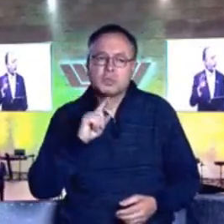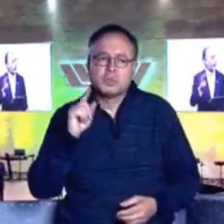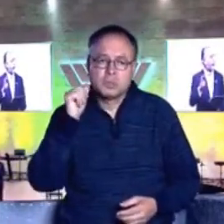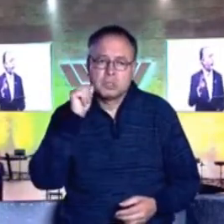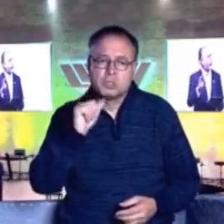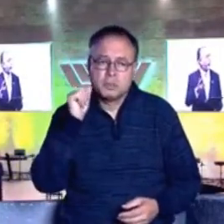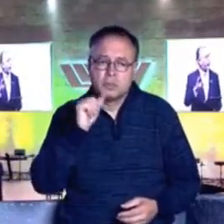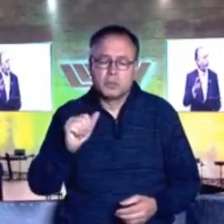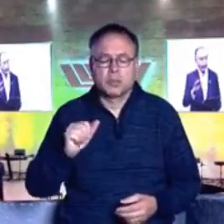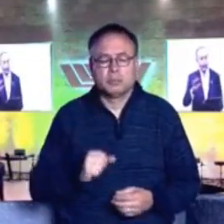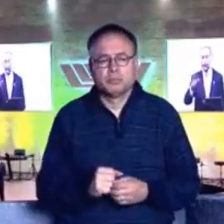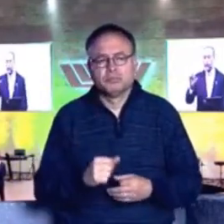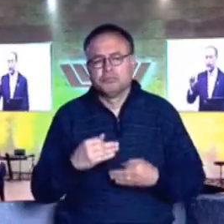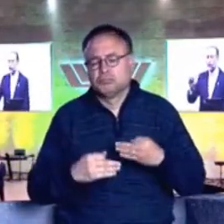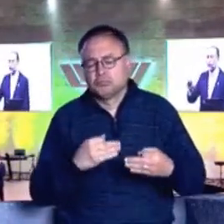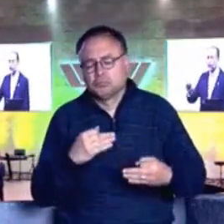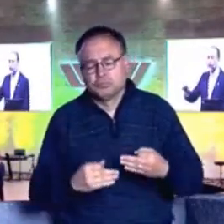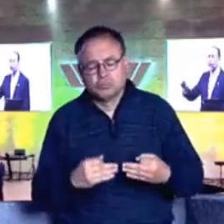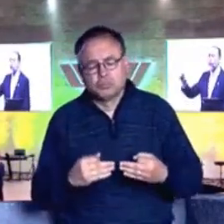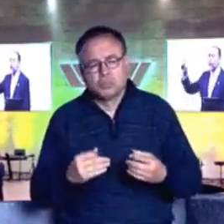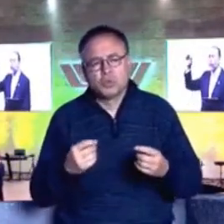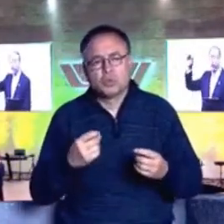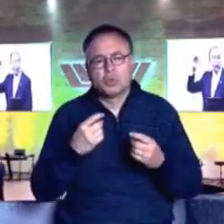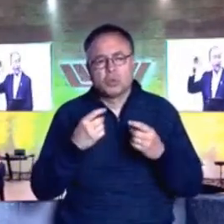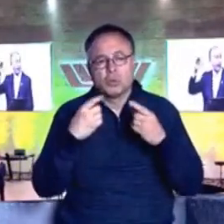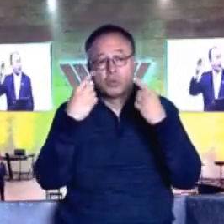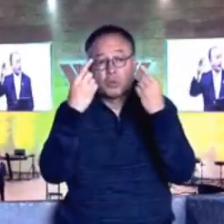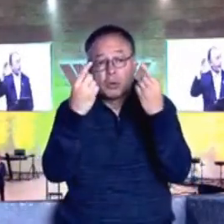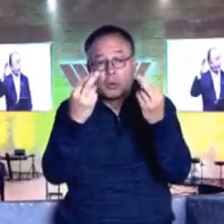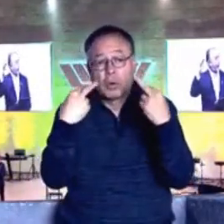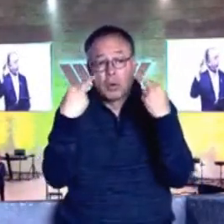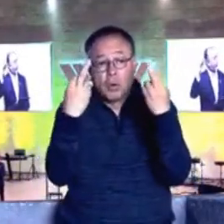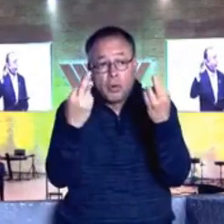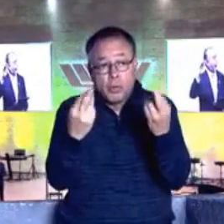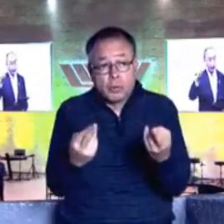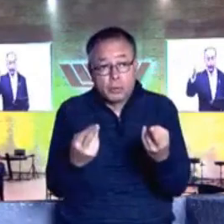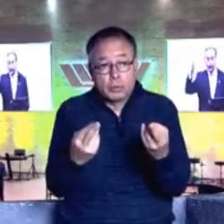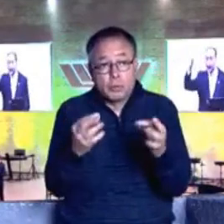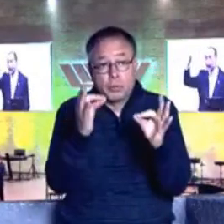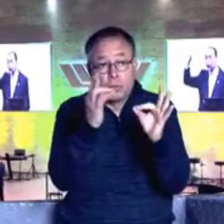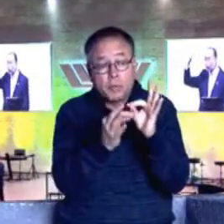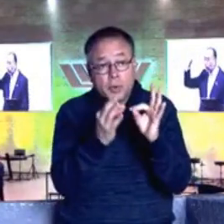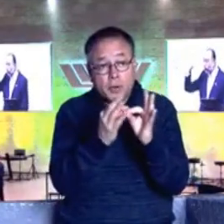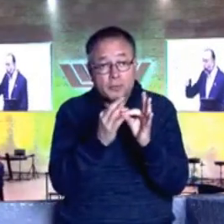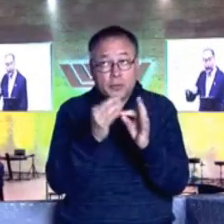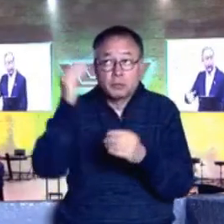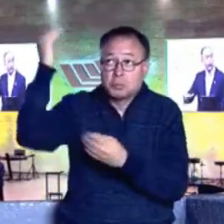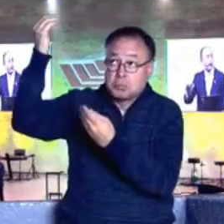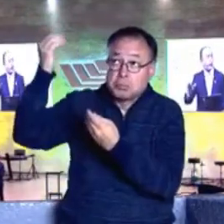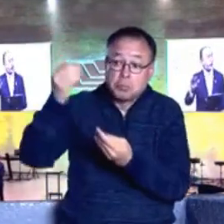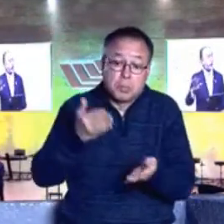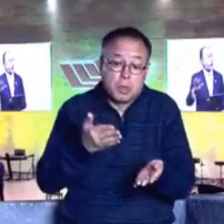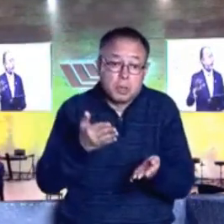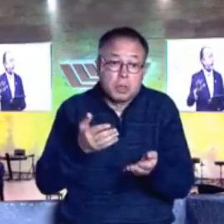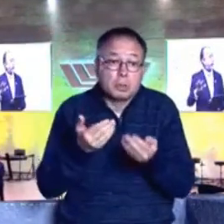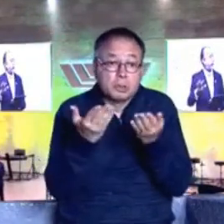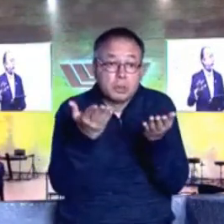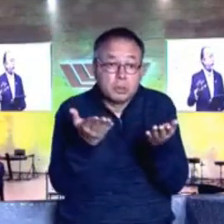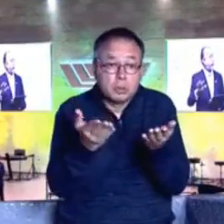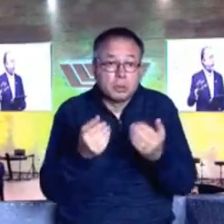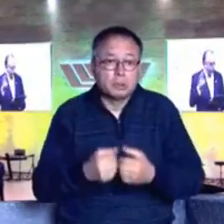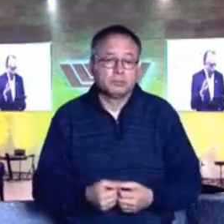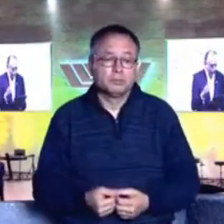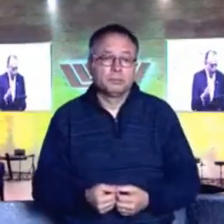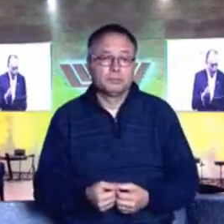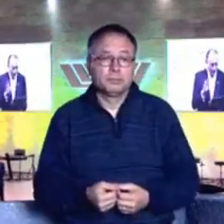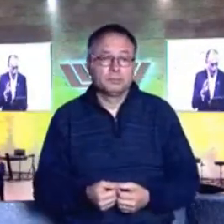todo Don perfecto proviene de dónde de lo alto del padre de las luces él es nuestro padre proveedor